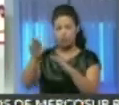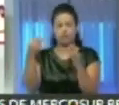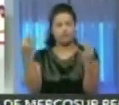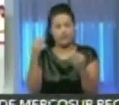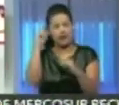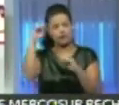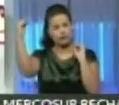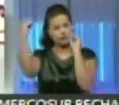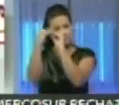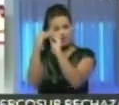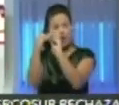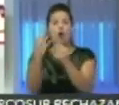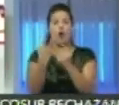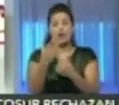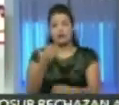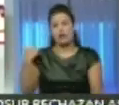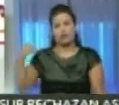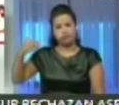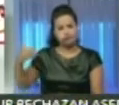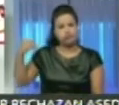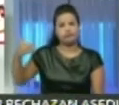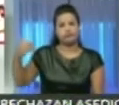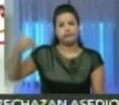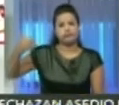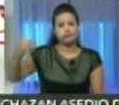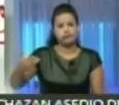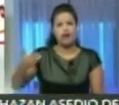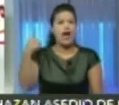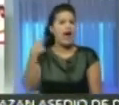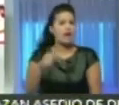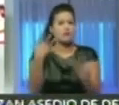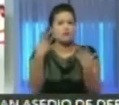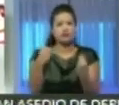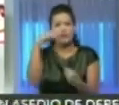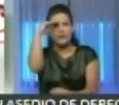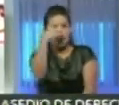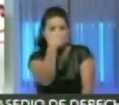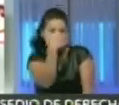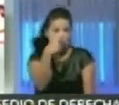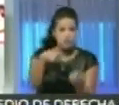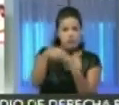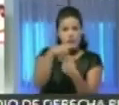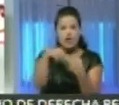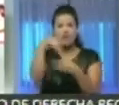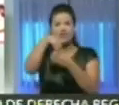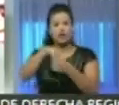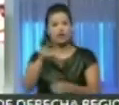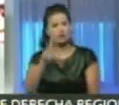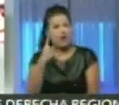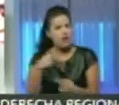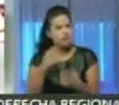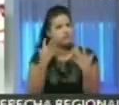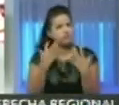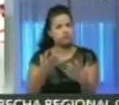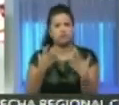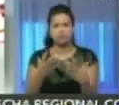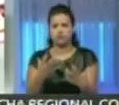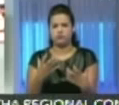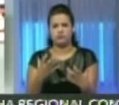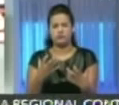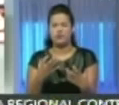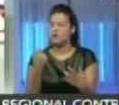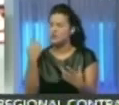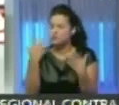Efectivamente, desde hace mucho tiempo, el paramilitarismo se hizo presente en Venezuela y se ha ido